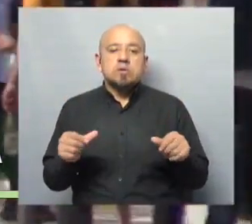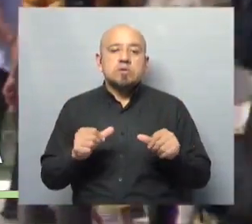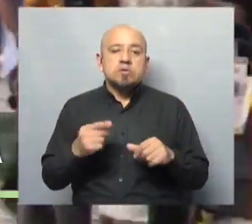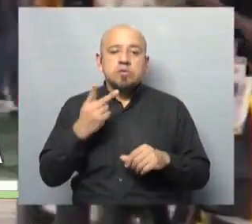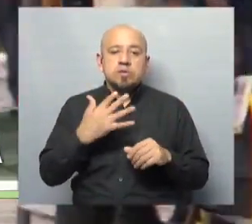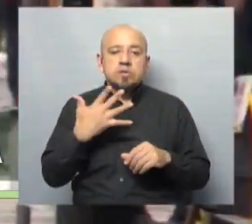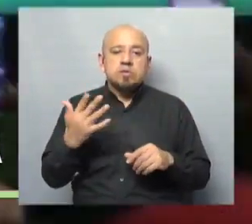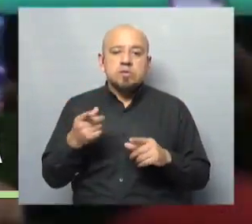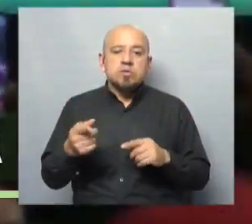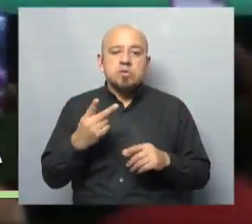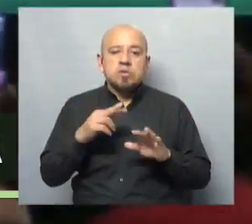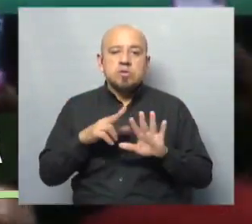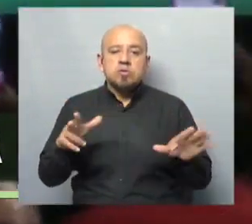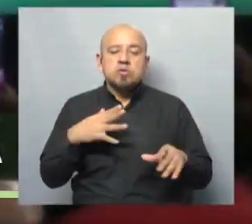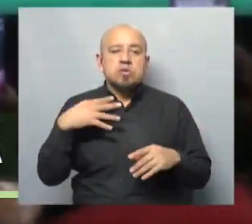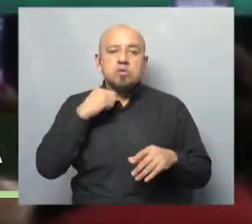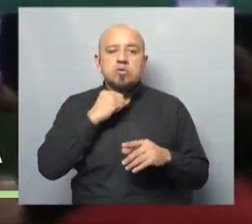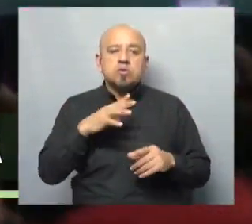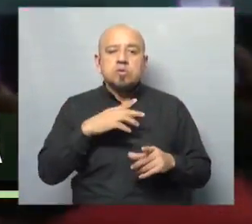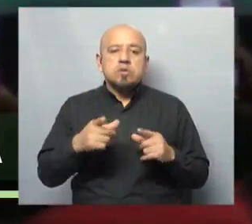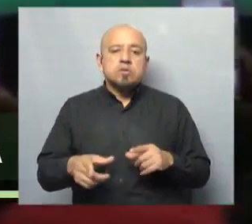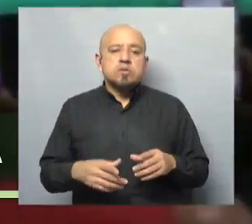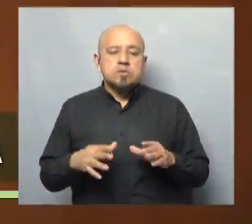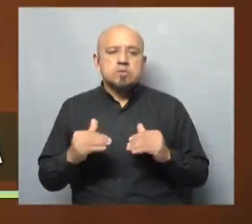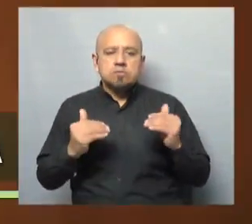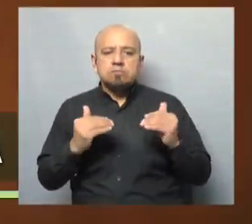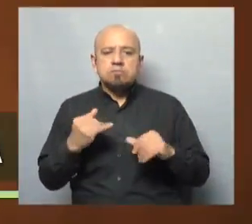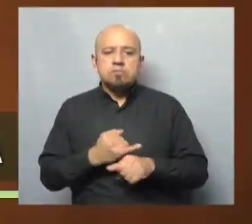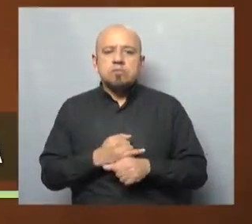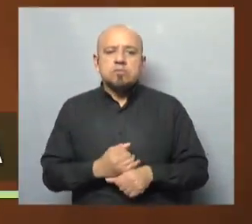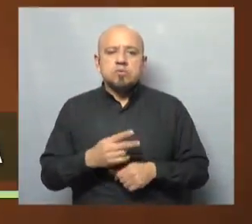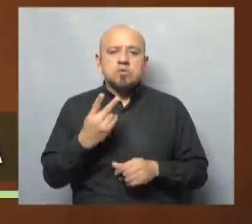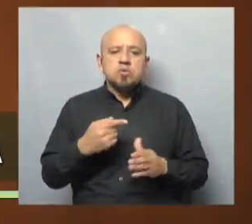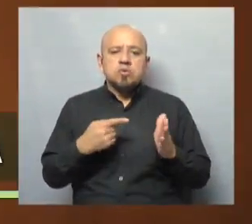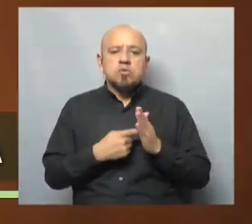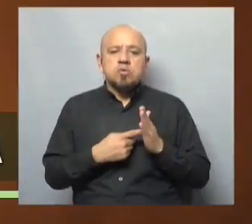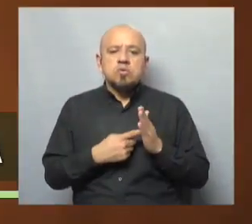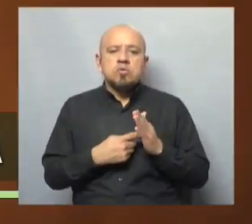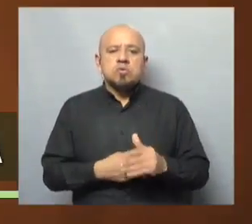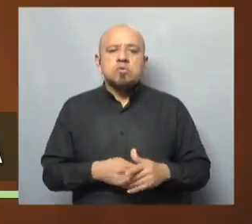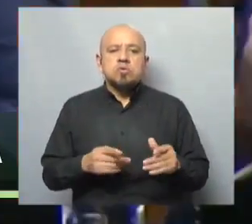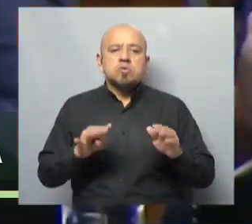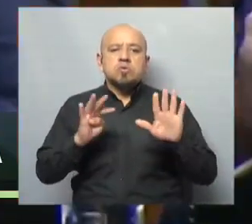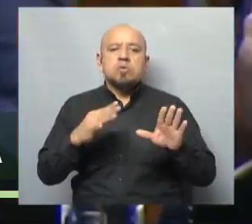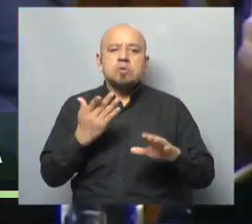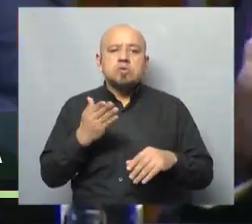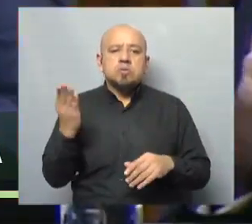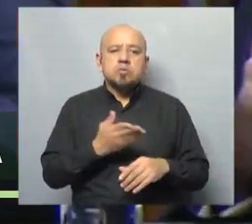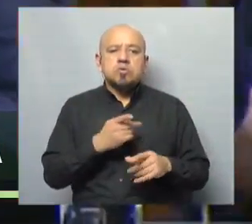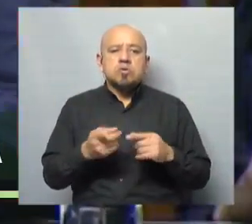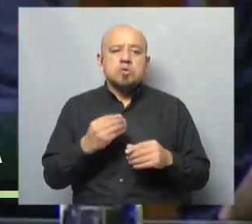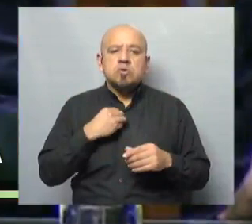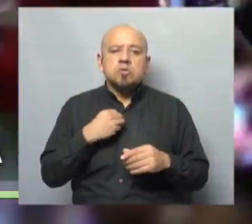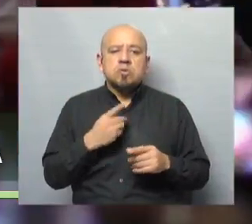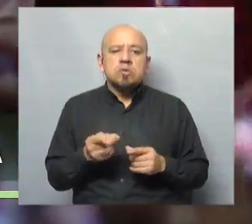25 y el 28 de agosto y cuenta con un margen de error de más/menos dos puntos porcentuales y un 95 por ciento de confianza